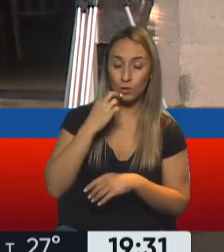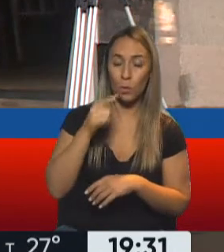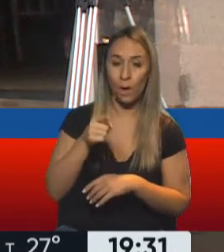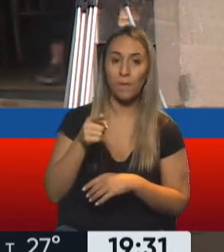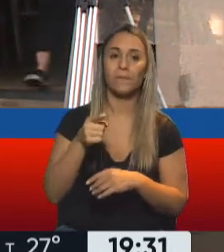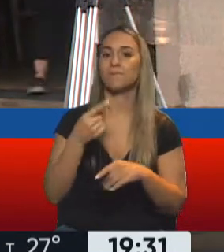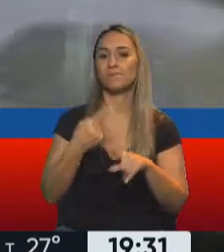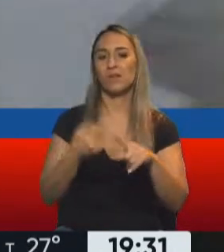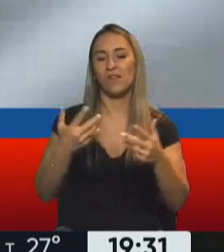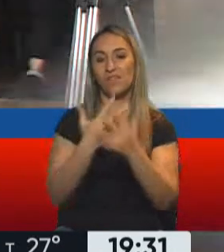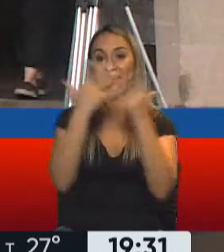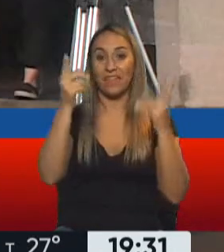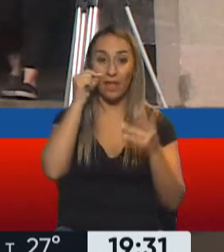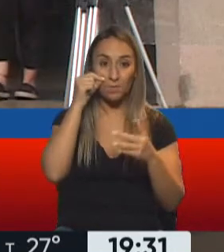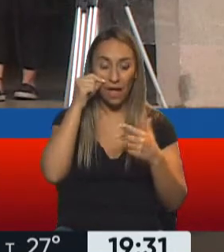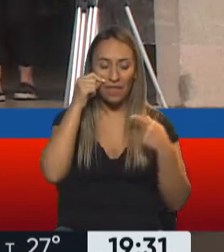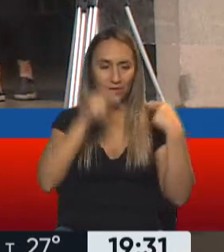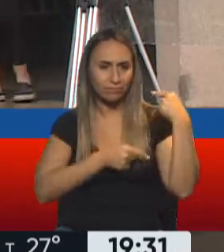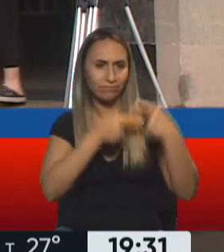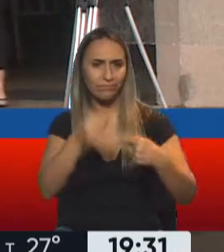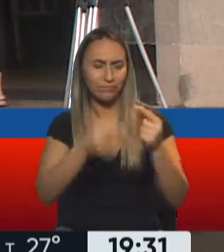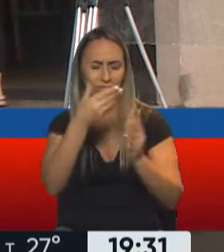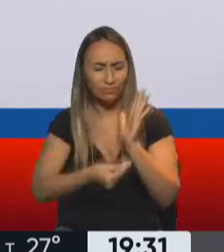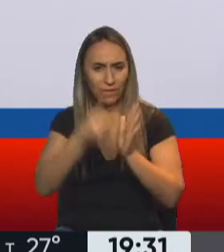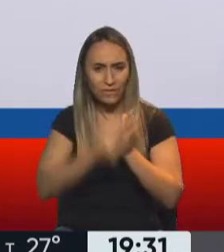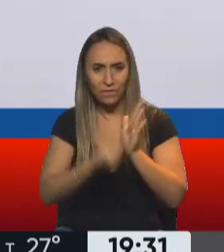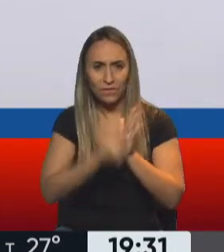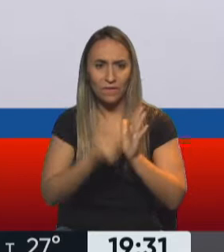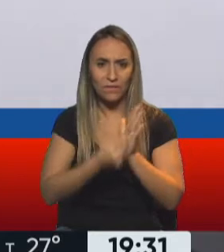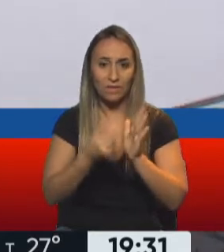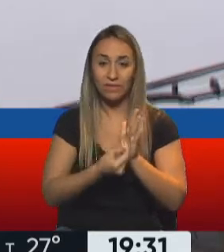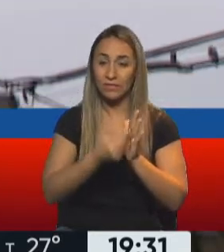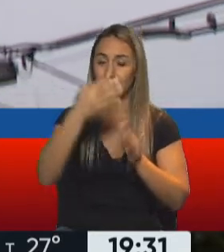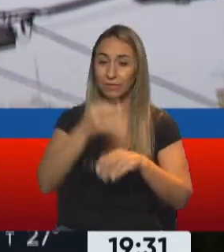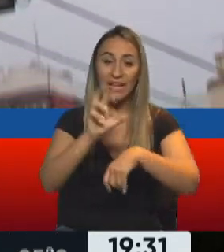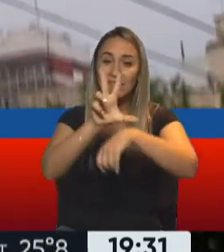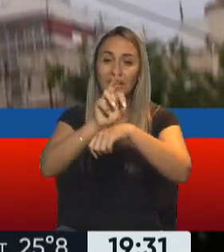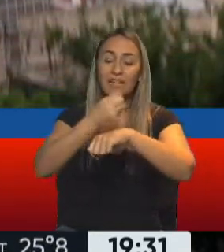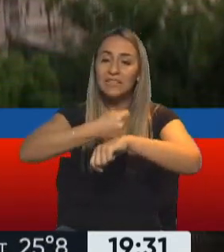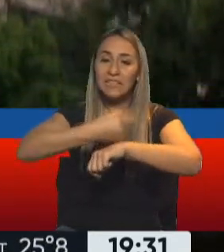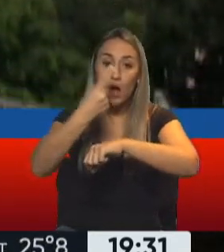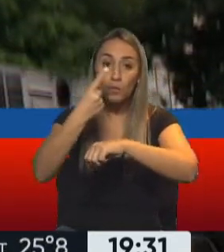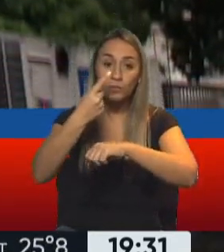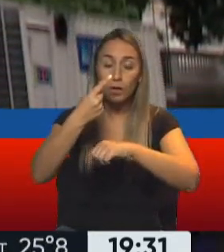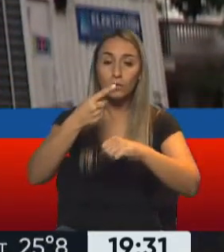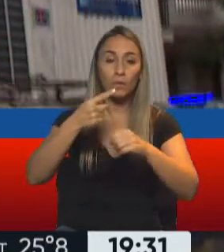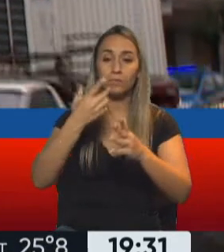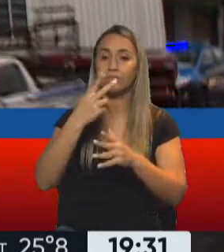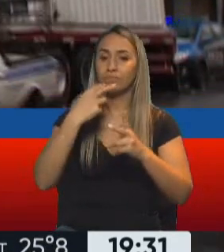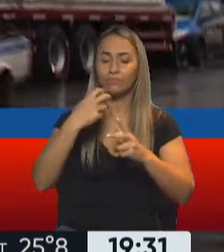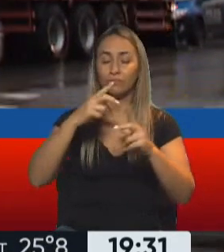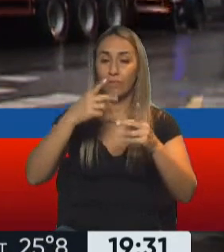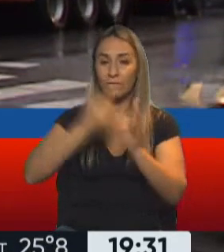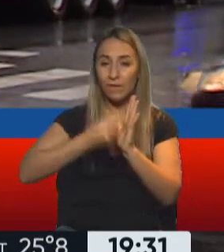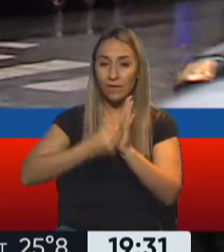del Día del Padre. Hubo una sucesión de fallas producidas en apenas 30 segundos que provocaron el